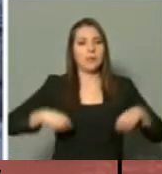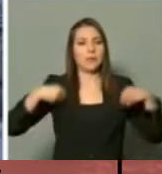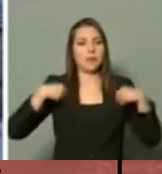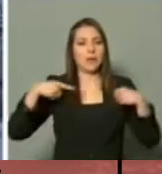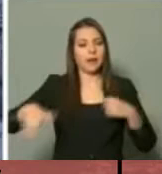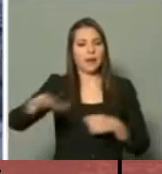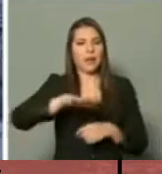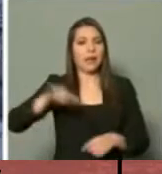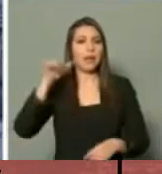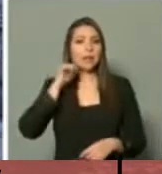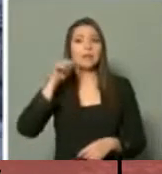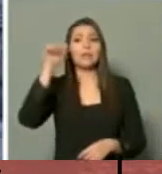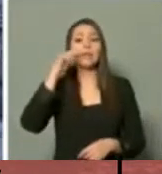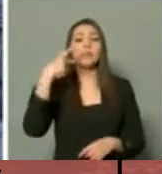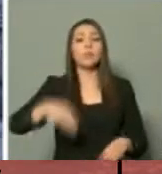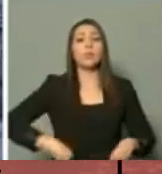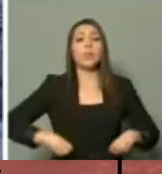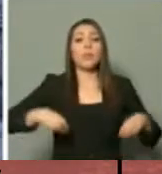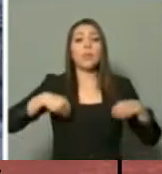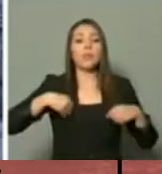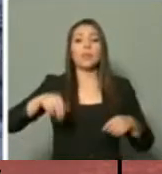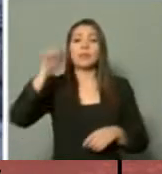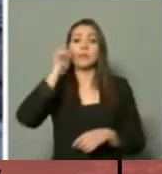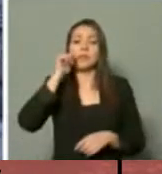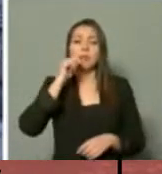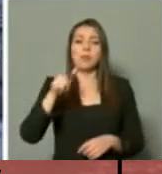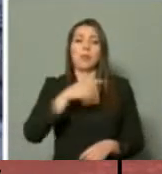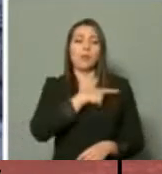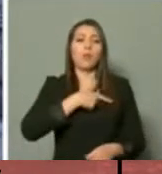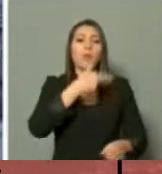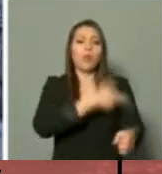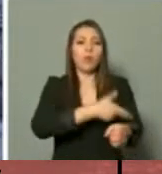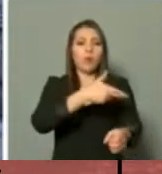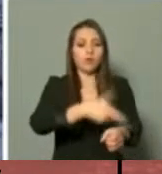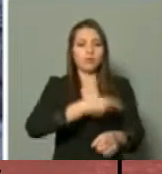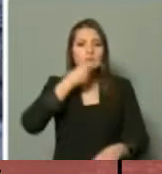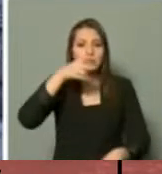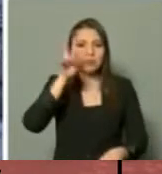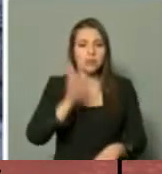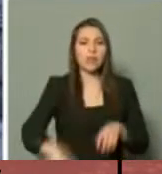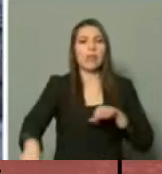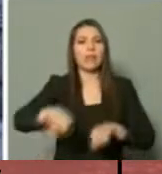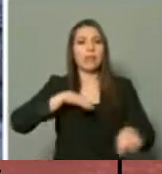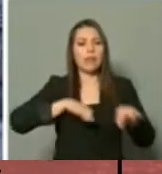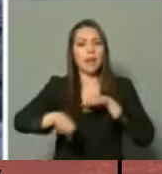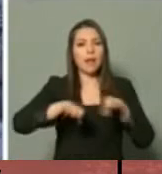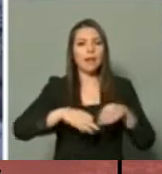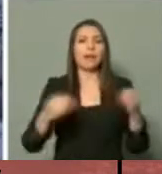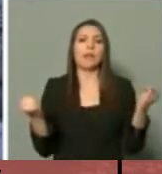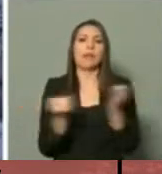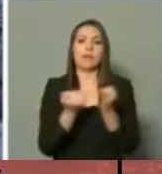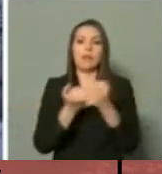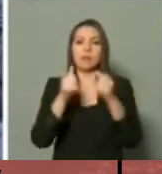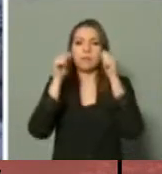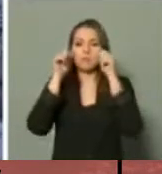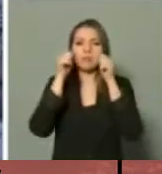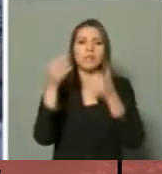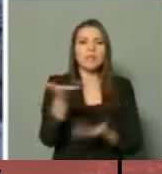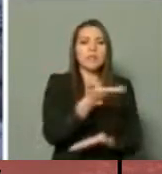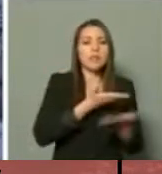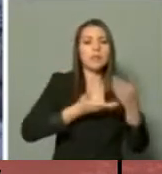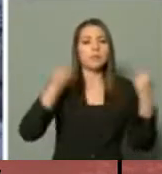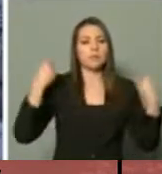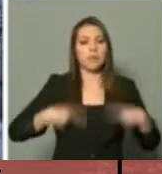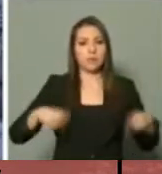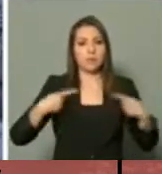mi vida la he regido mediante la honestidad, el trabajo y la honradez, así como el servicio de la